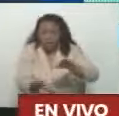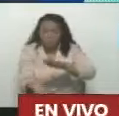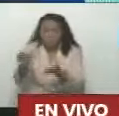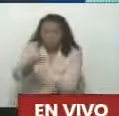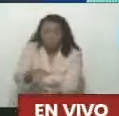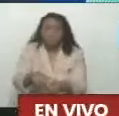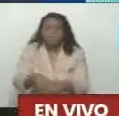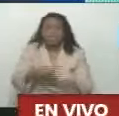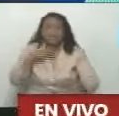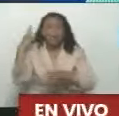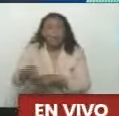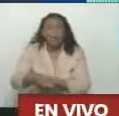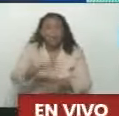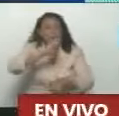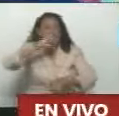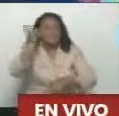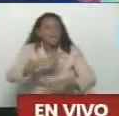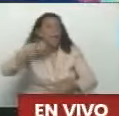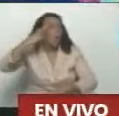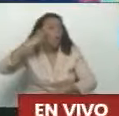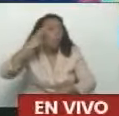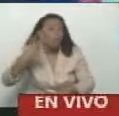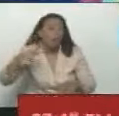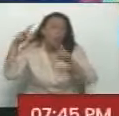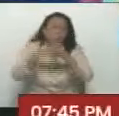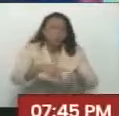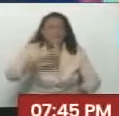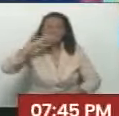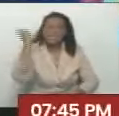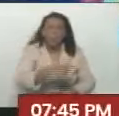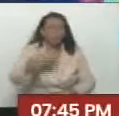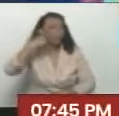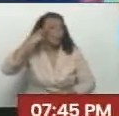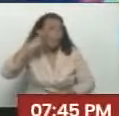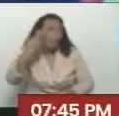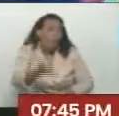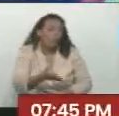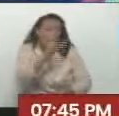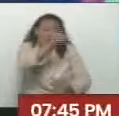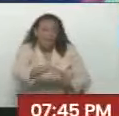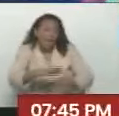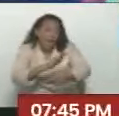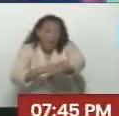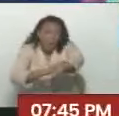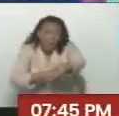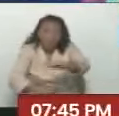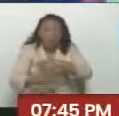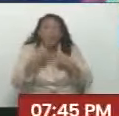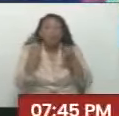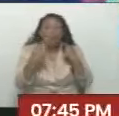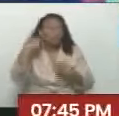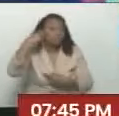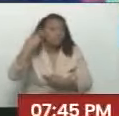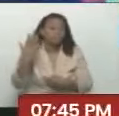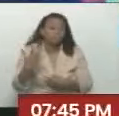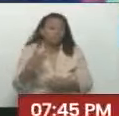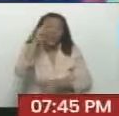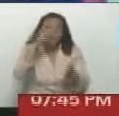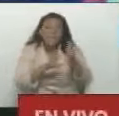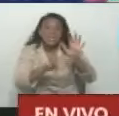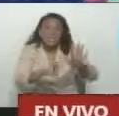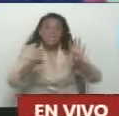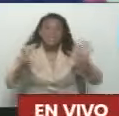que fue asesinado por un crimen de racismo, de odio, el fascismo en toda su expresión. Los derrotamos en el